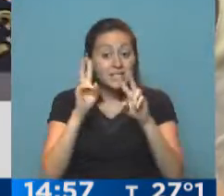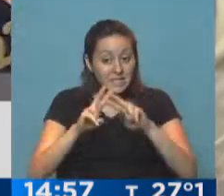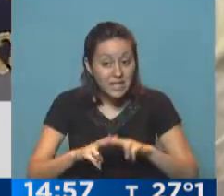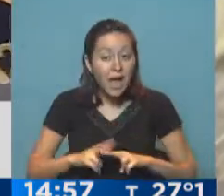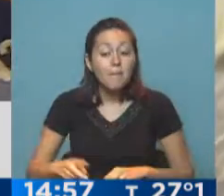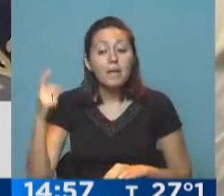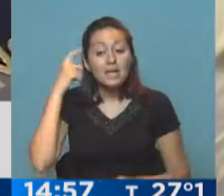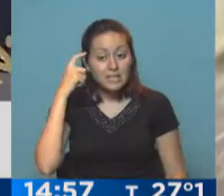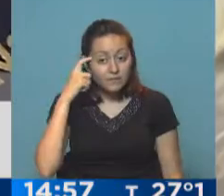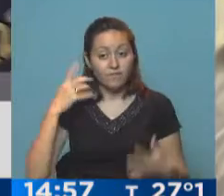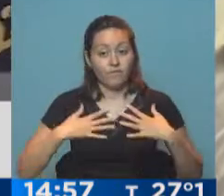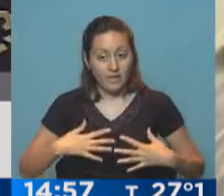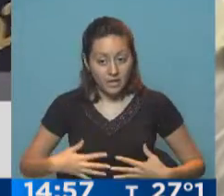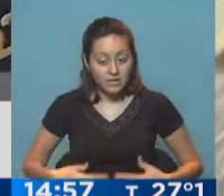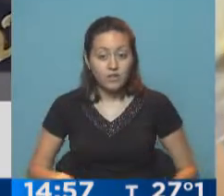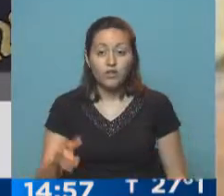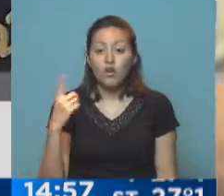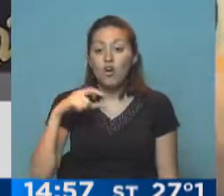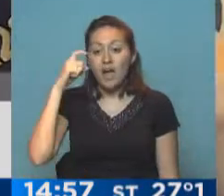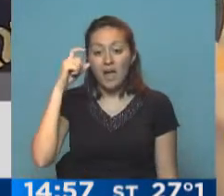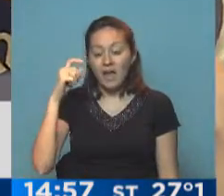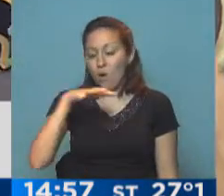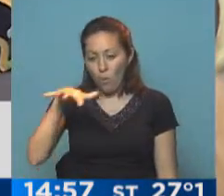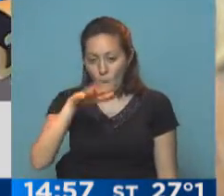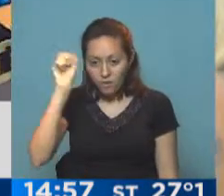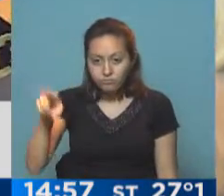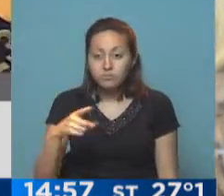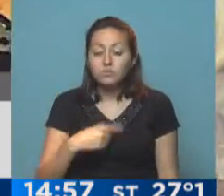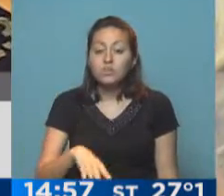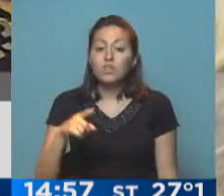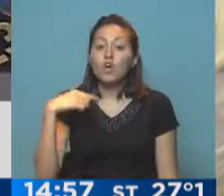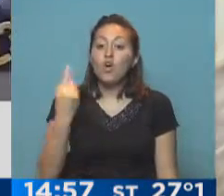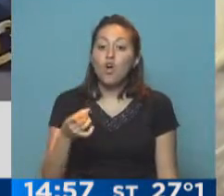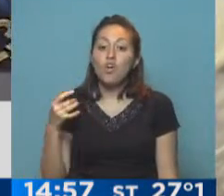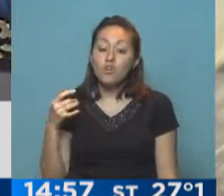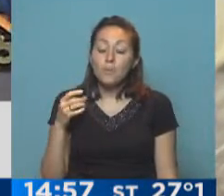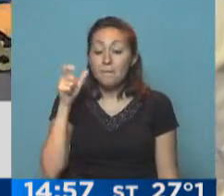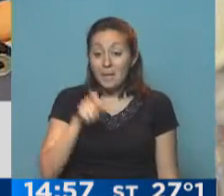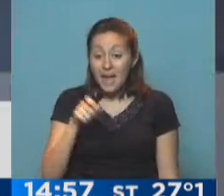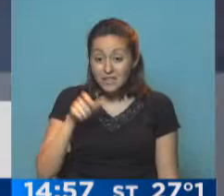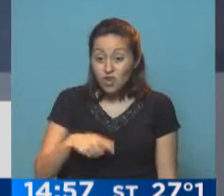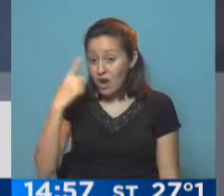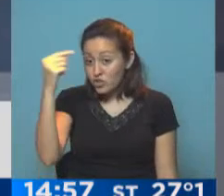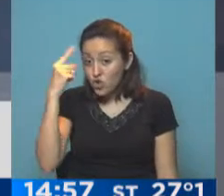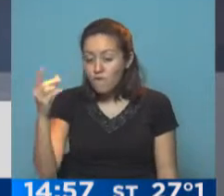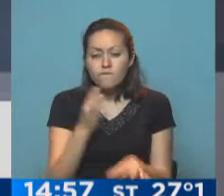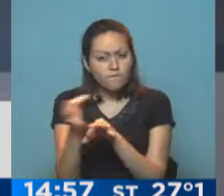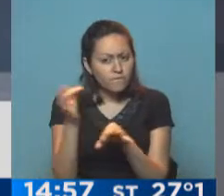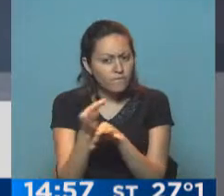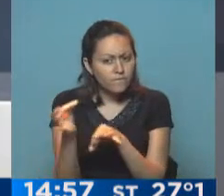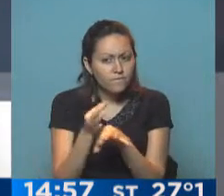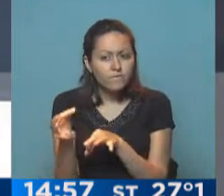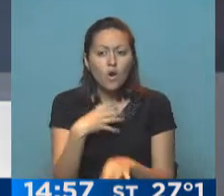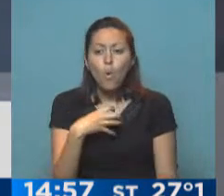de Medicina Aeroespacial, la formación de los motorman en el Centro Nacional de Formación Ferroviaria que funciona